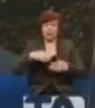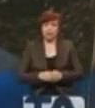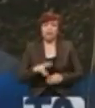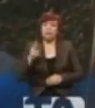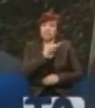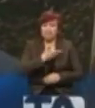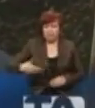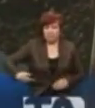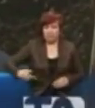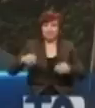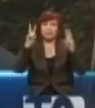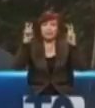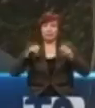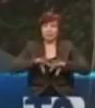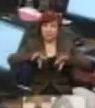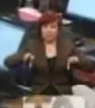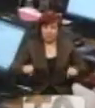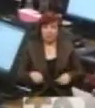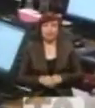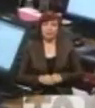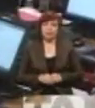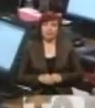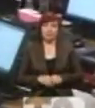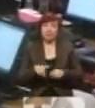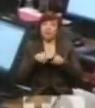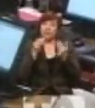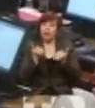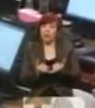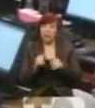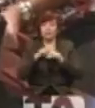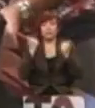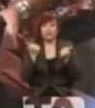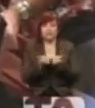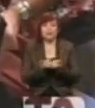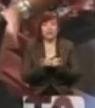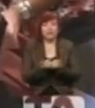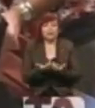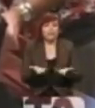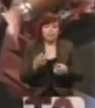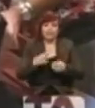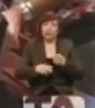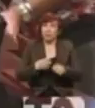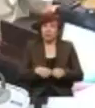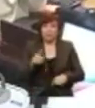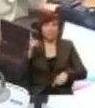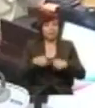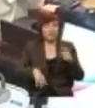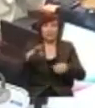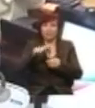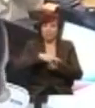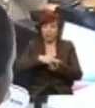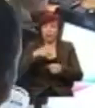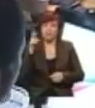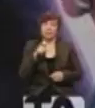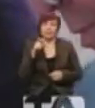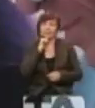vicepresidente en torno a los sectores estratégicos. Lo cierto es que la Asamblea está entrampada. No consigue los votos para llevar a